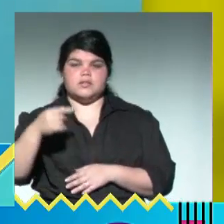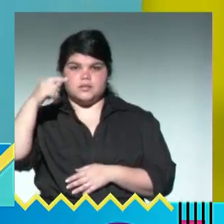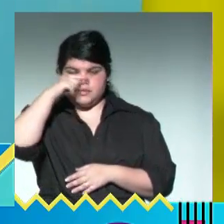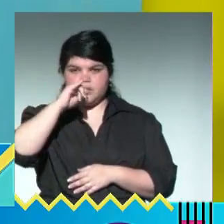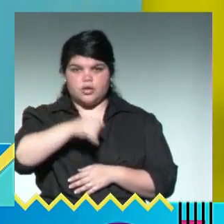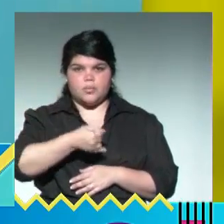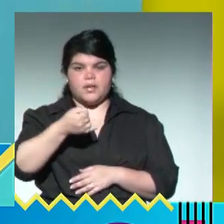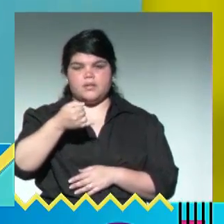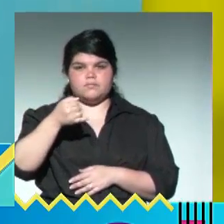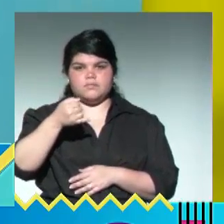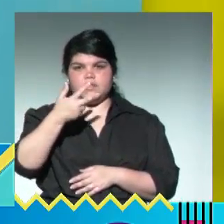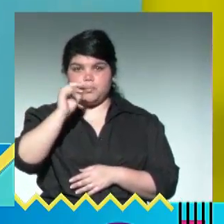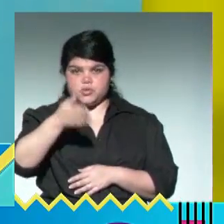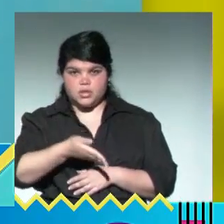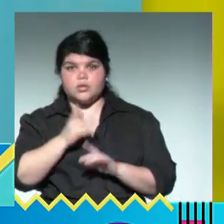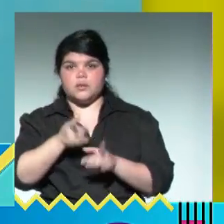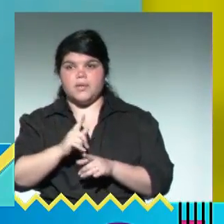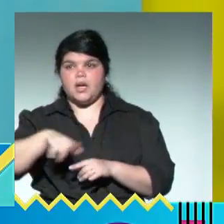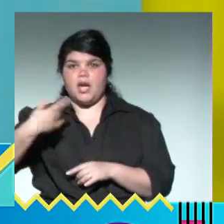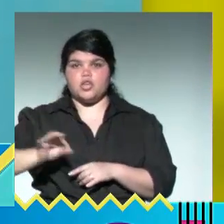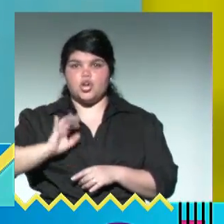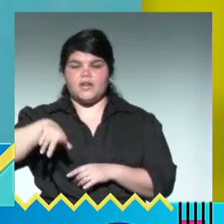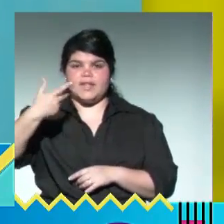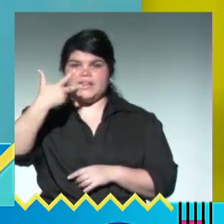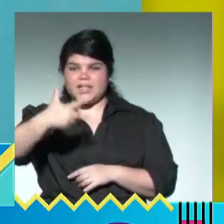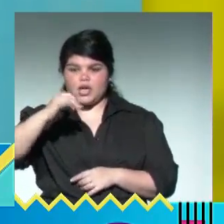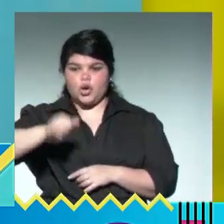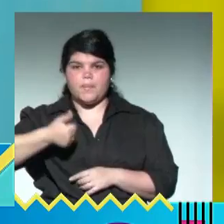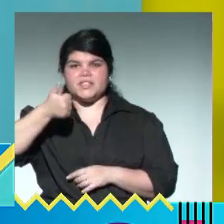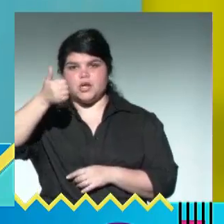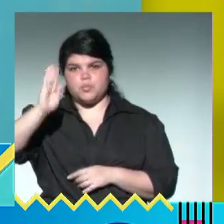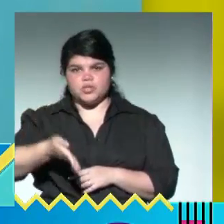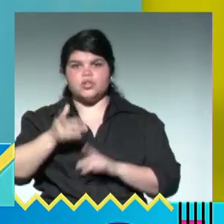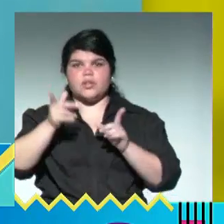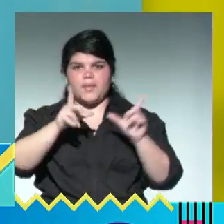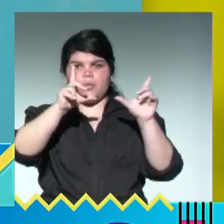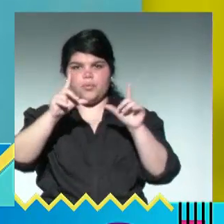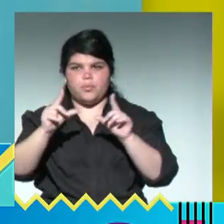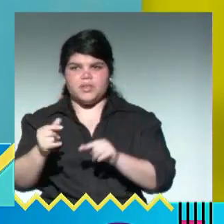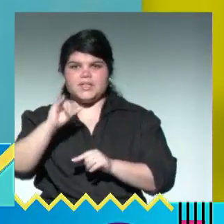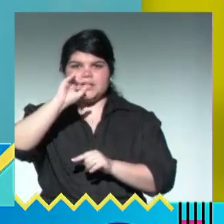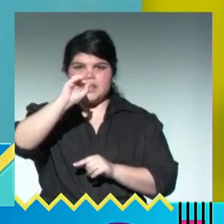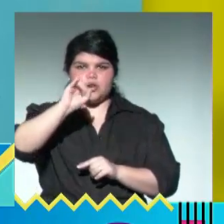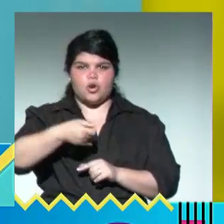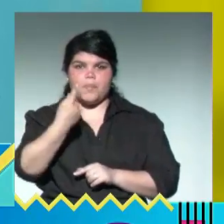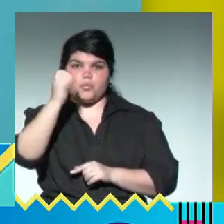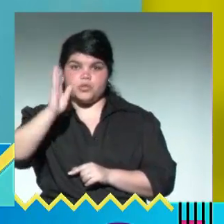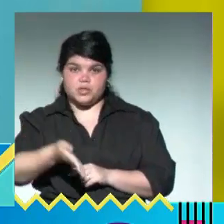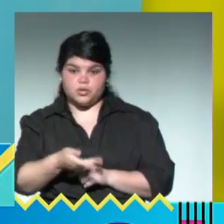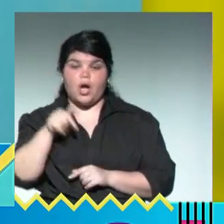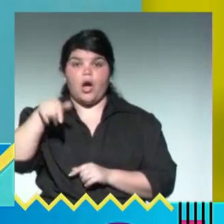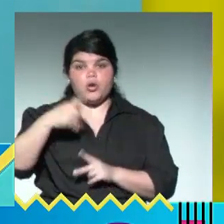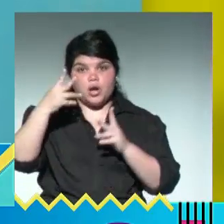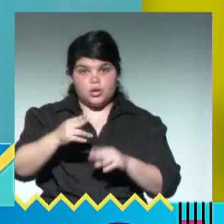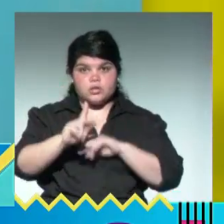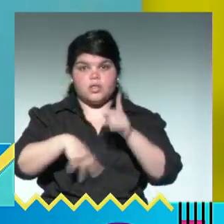3,7% para el 2018, y para el año que viene se prevé un 3,6%, también hay una disminución del 0,1%. Nos vamos a un corte y